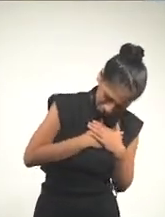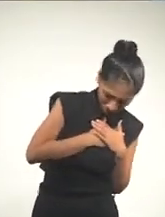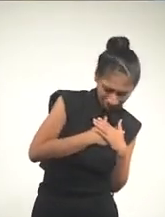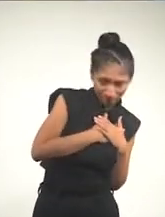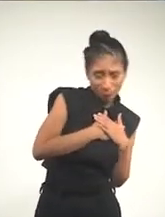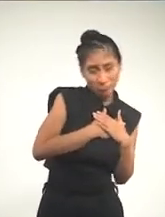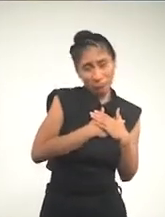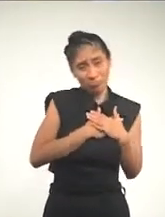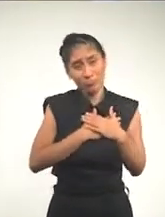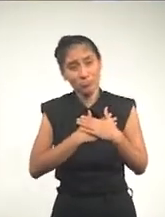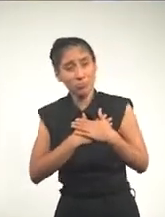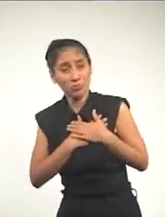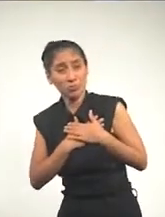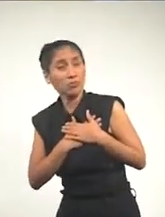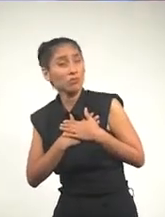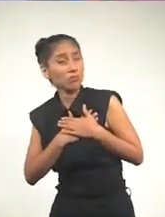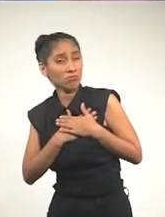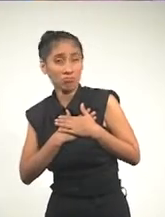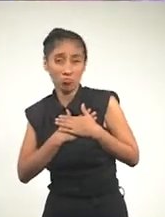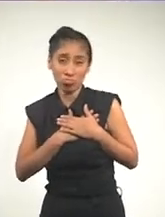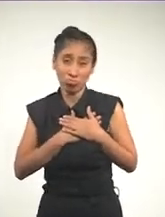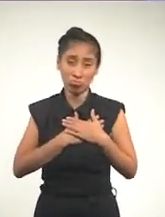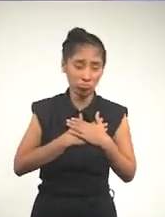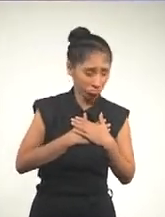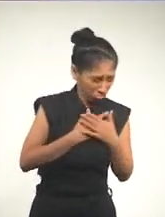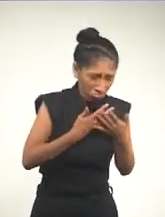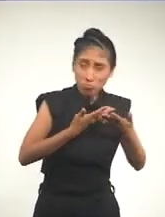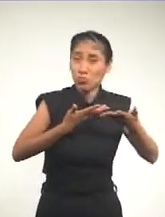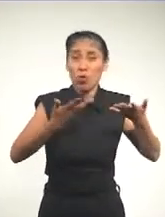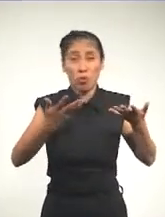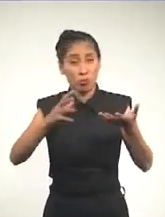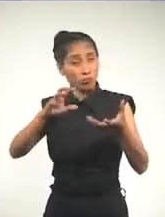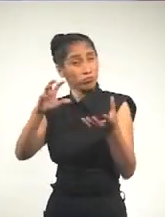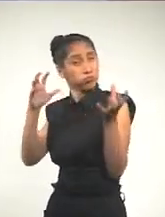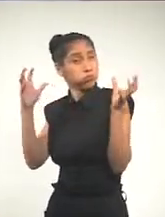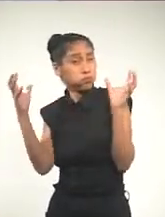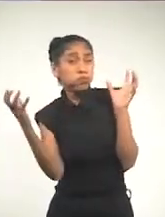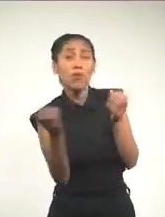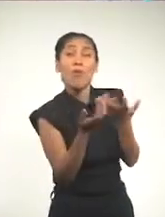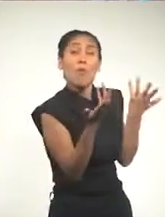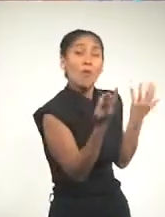triste, ¿cómo se me pasará?